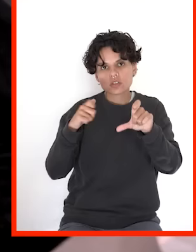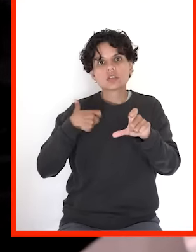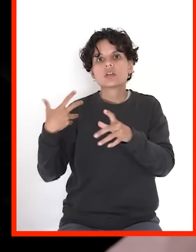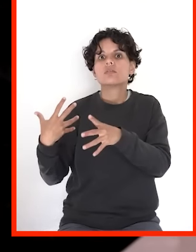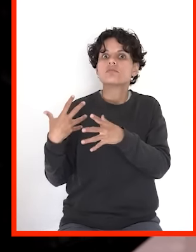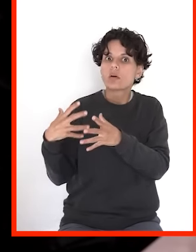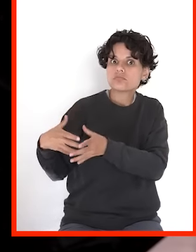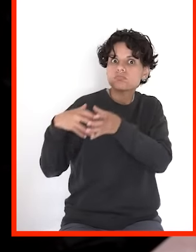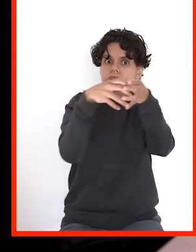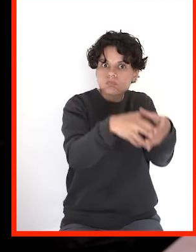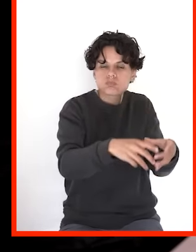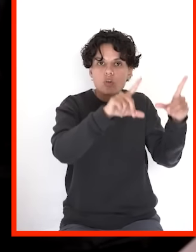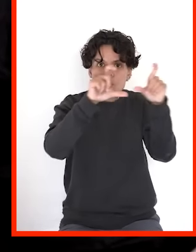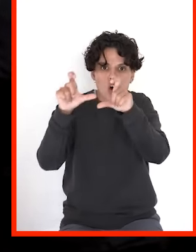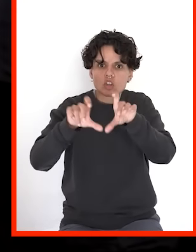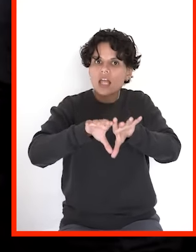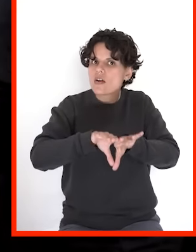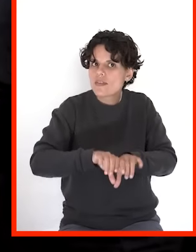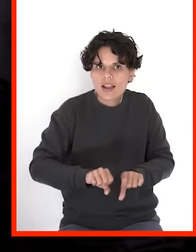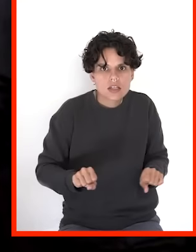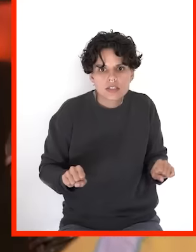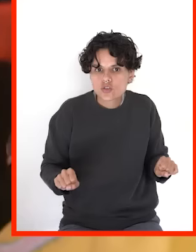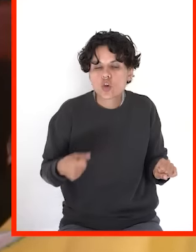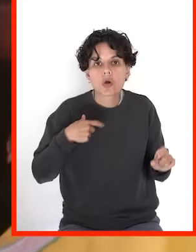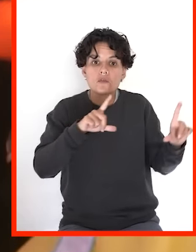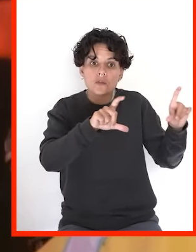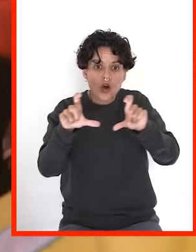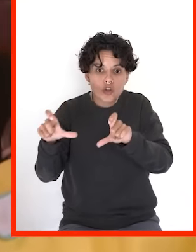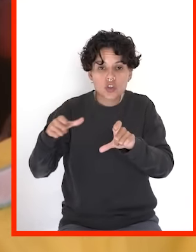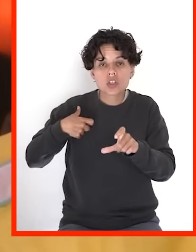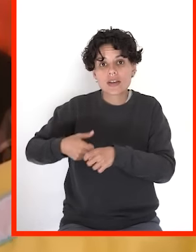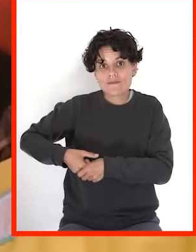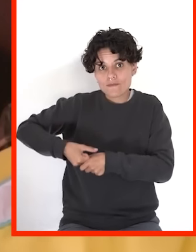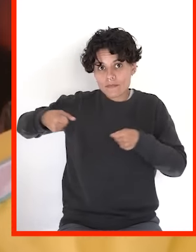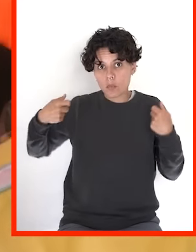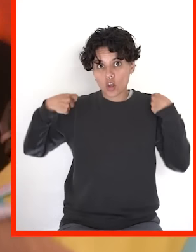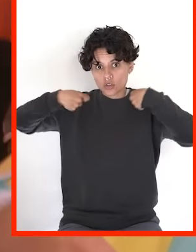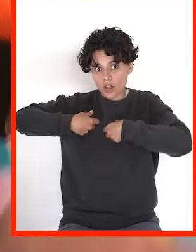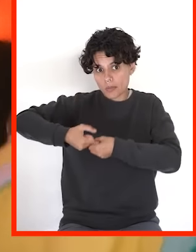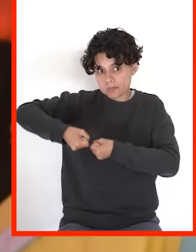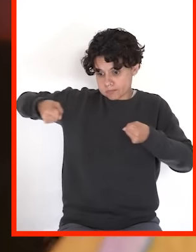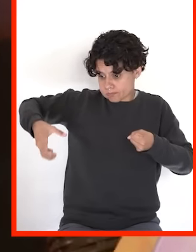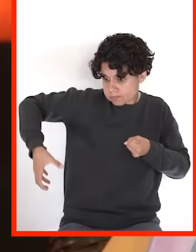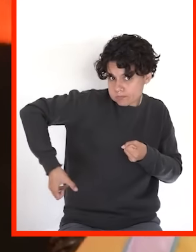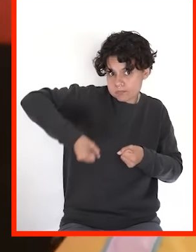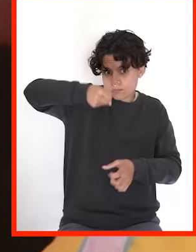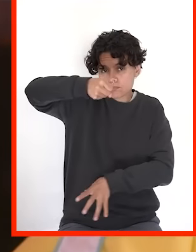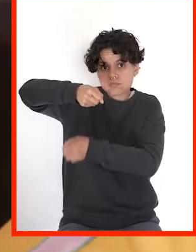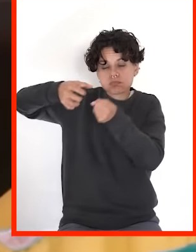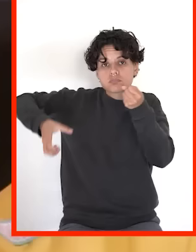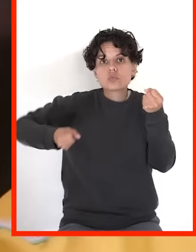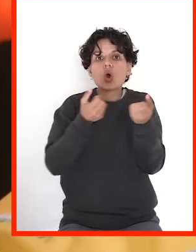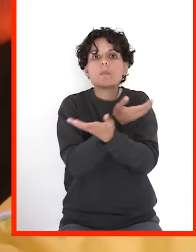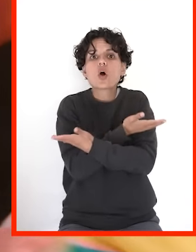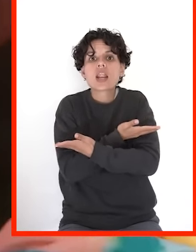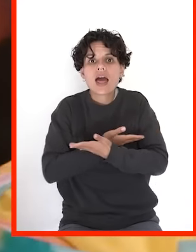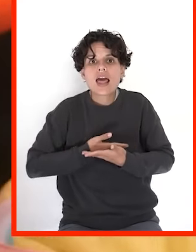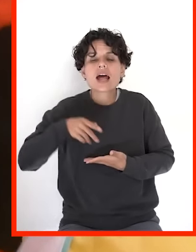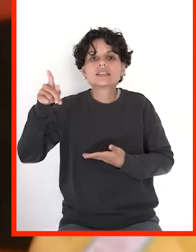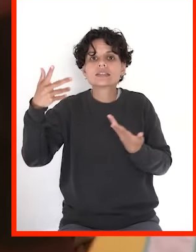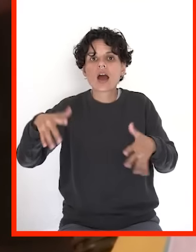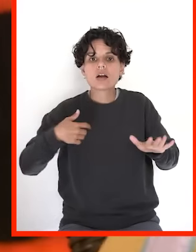estudio para sacarnos las primeras fotos. Estábamos sacándonos fotos y del bolso sacó otras bolsas con polera que él había mandado a